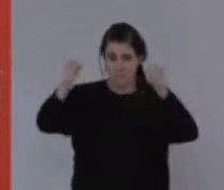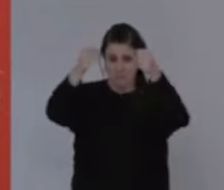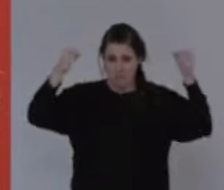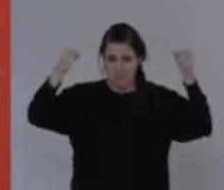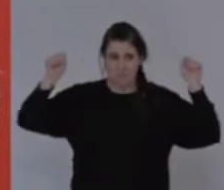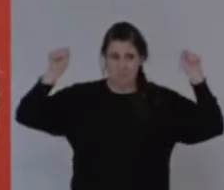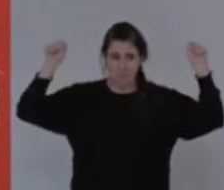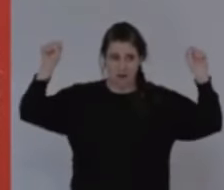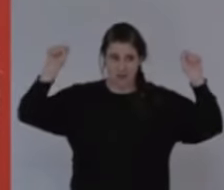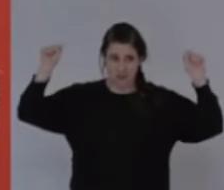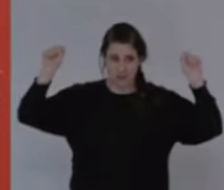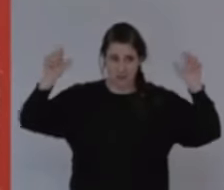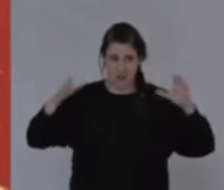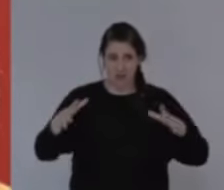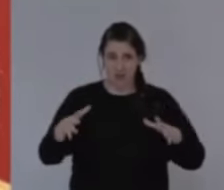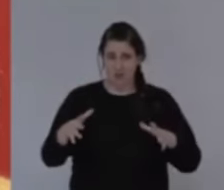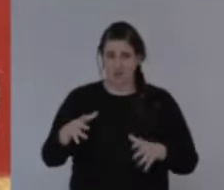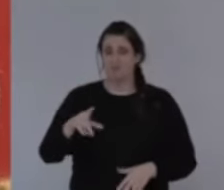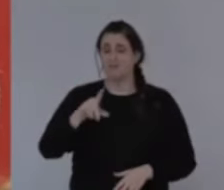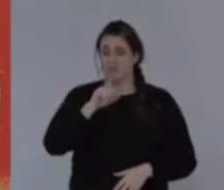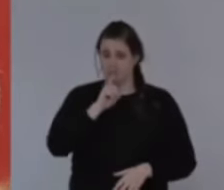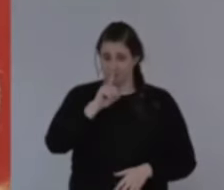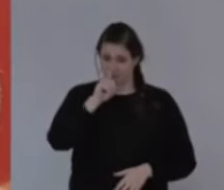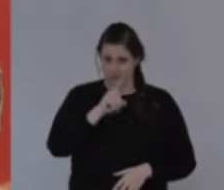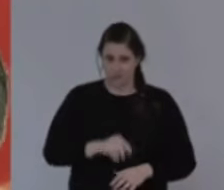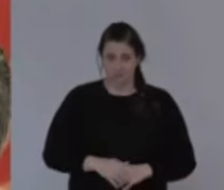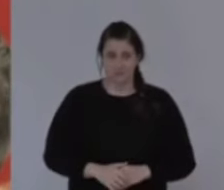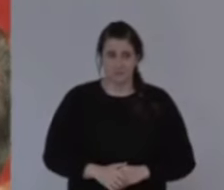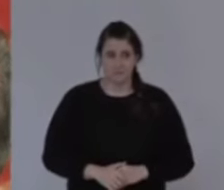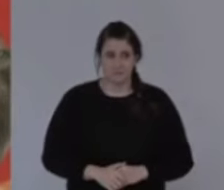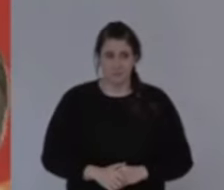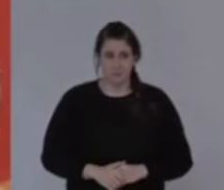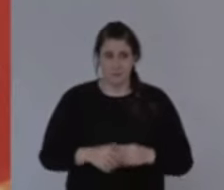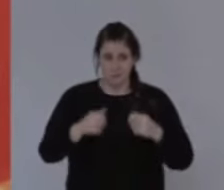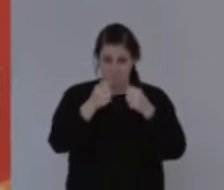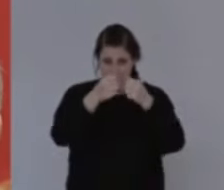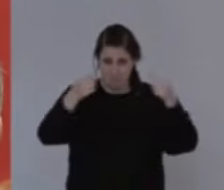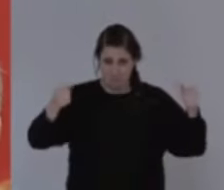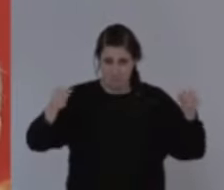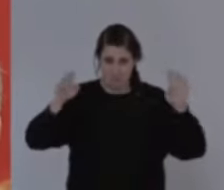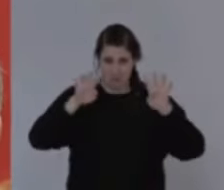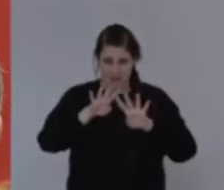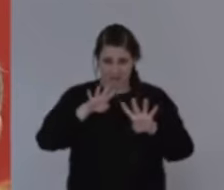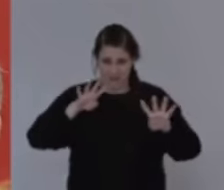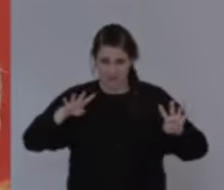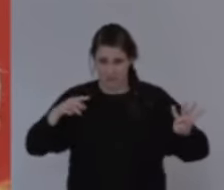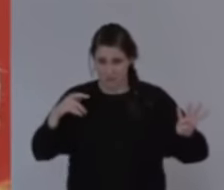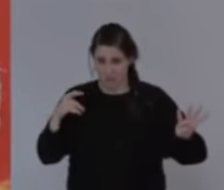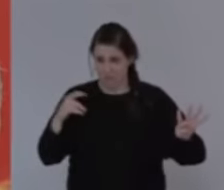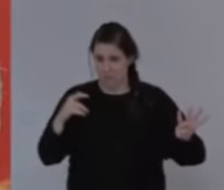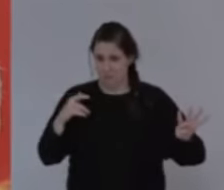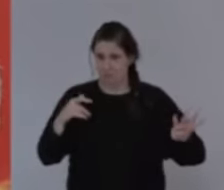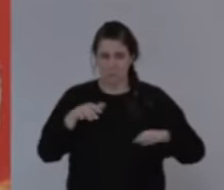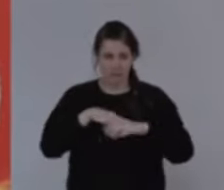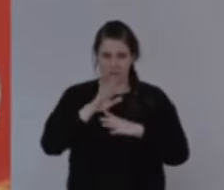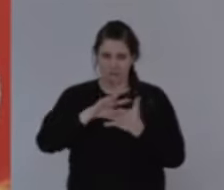que es enormemente difícil, ante una manifestación personal de